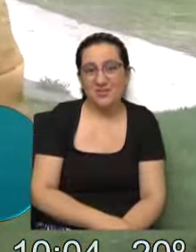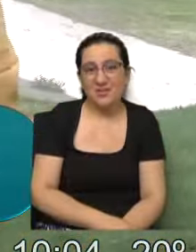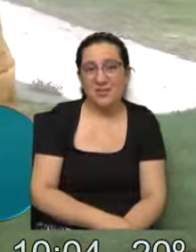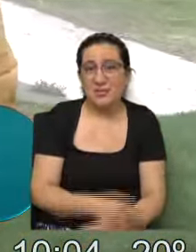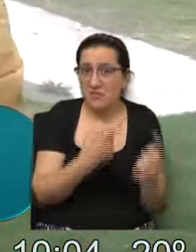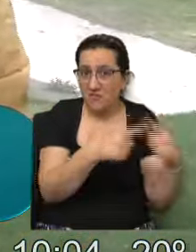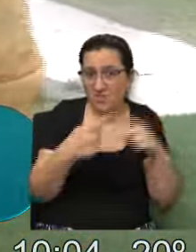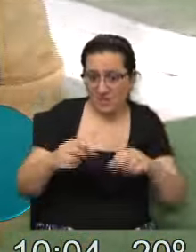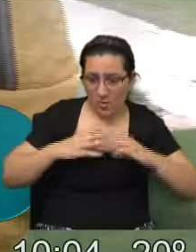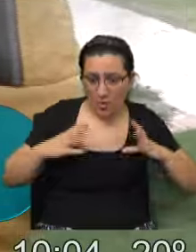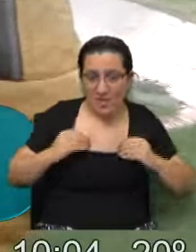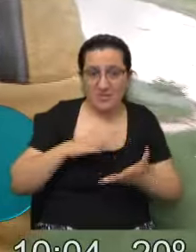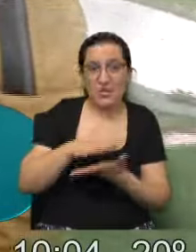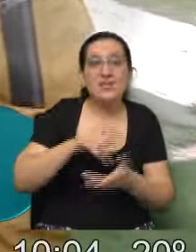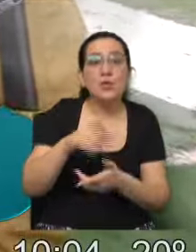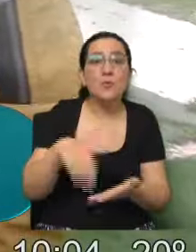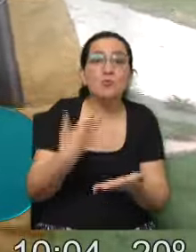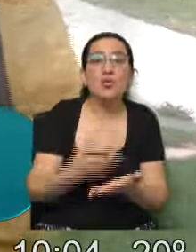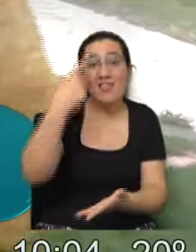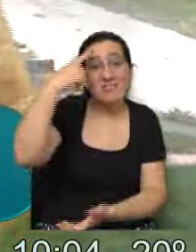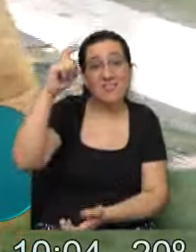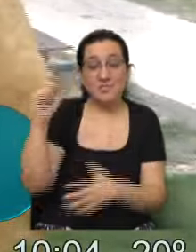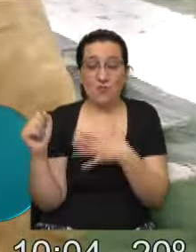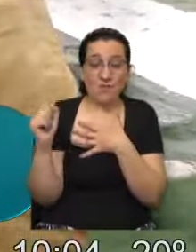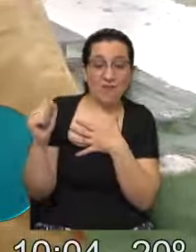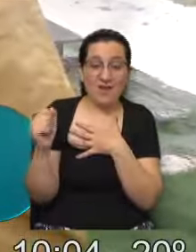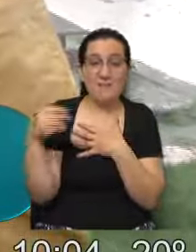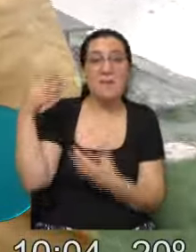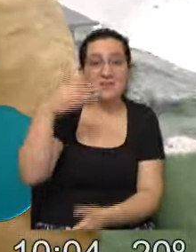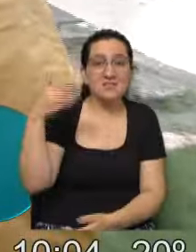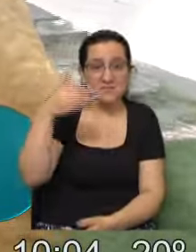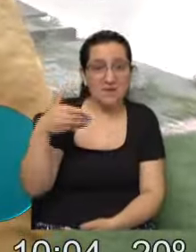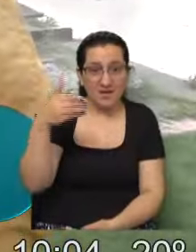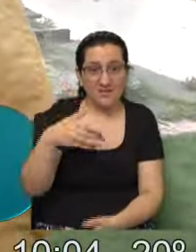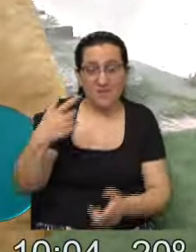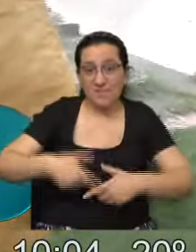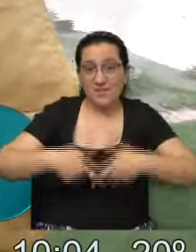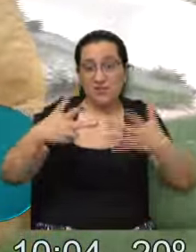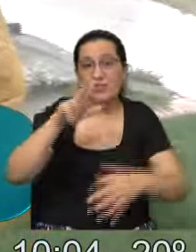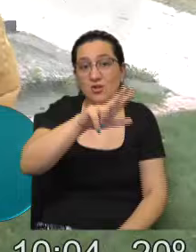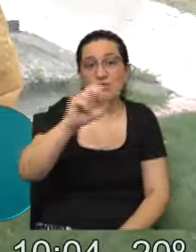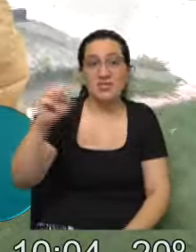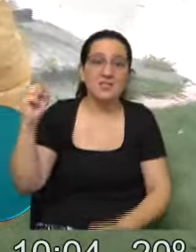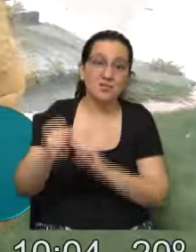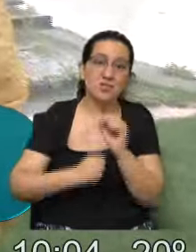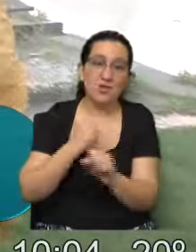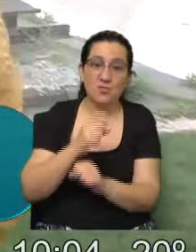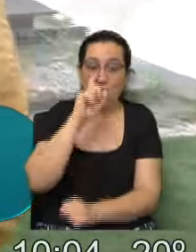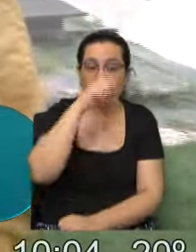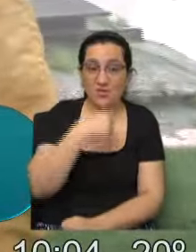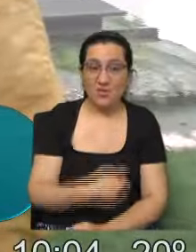la zona bueno fueron ellas las que propusieron esta idea participar Y ser parte de esa celebración de los 300 años de mon